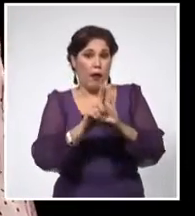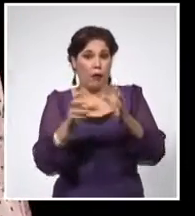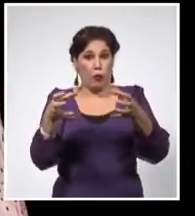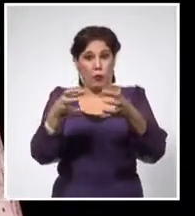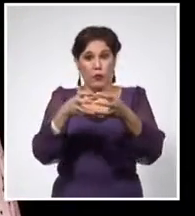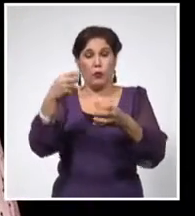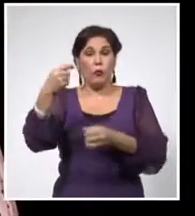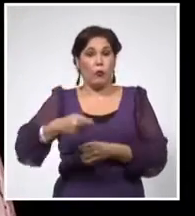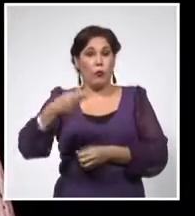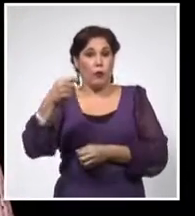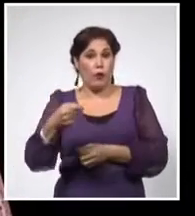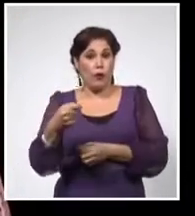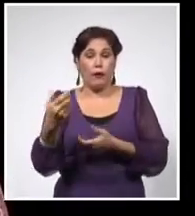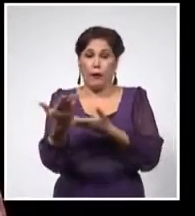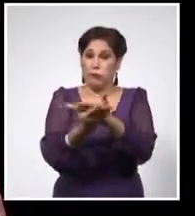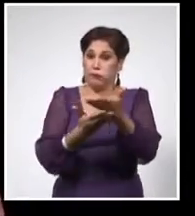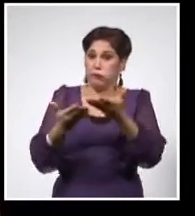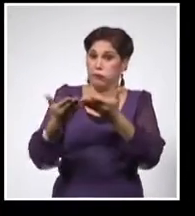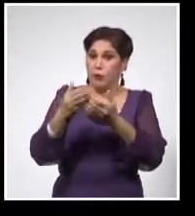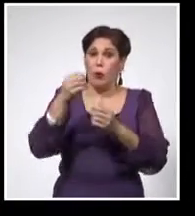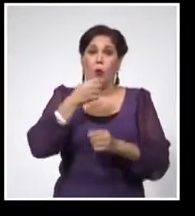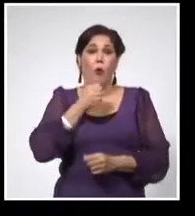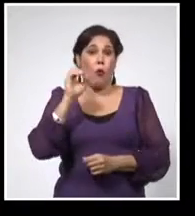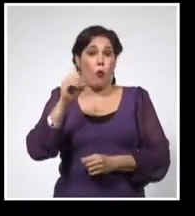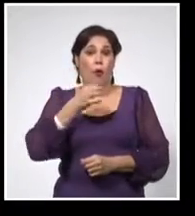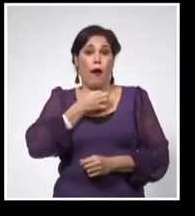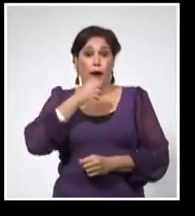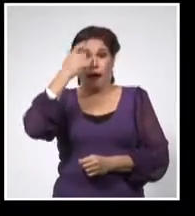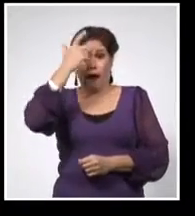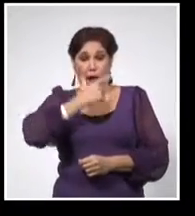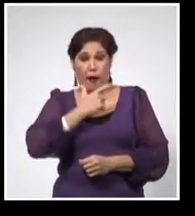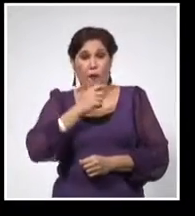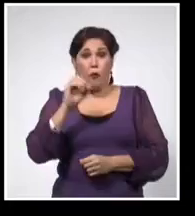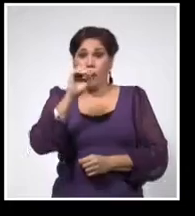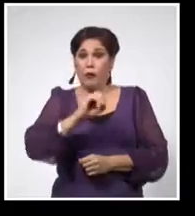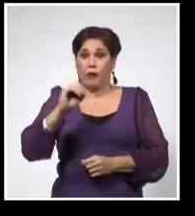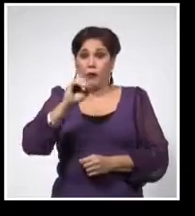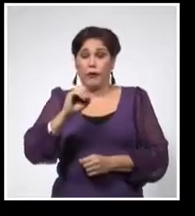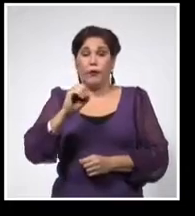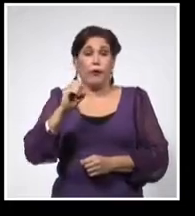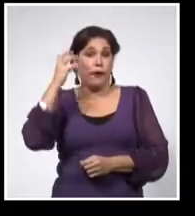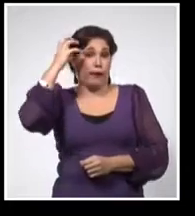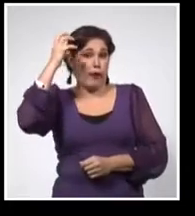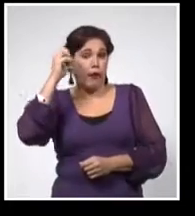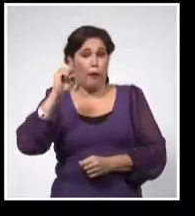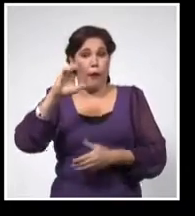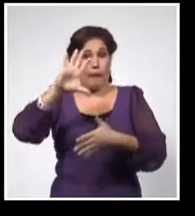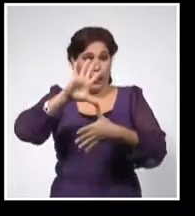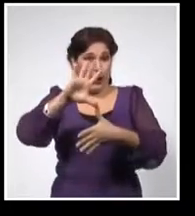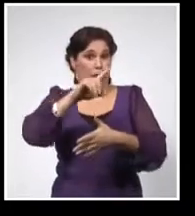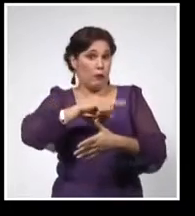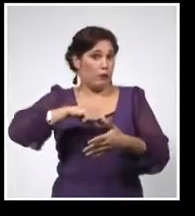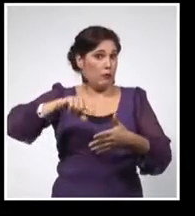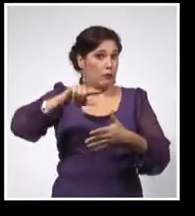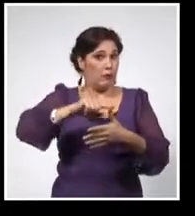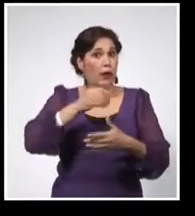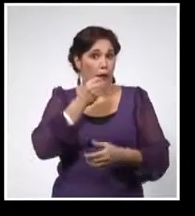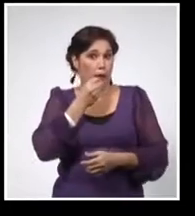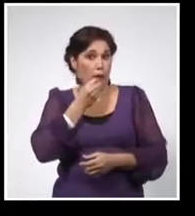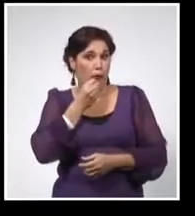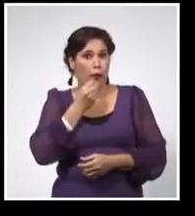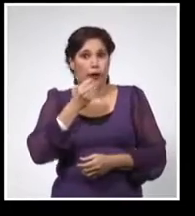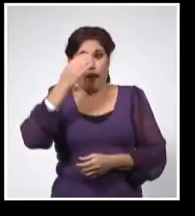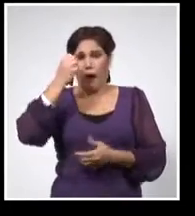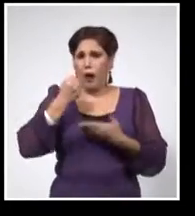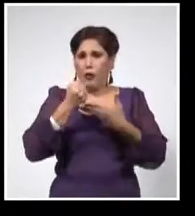Jurídica Interamericana de la OEA, la Organización de Estados Americanos, que podrá ser reputada de cualquier cosa menos de partidaria del gobierno